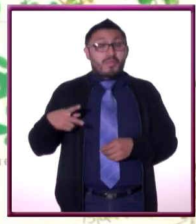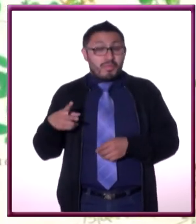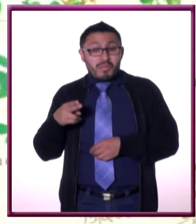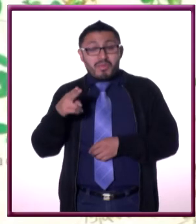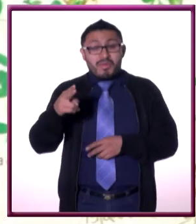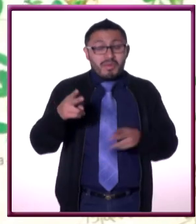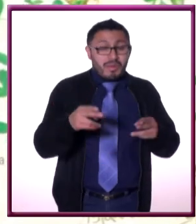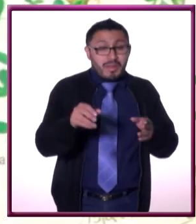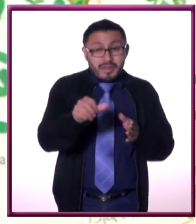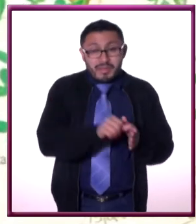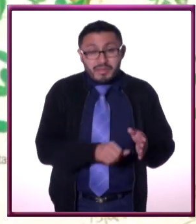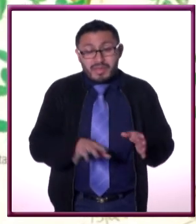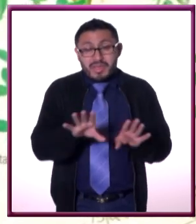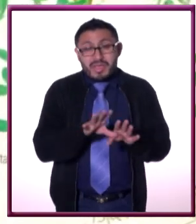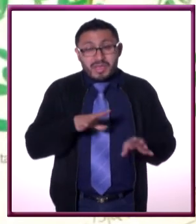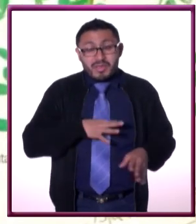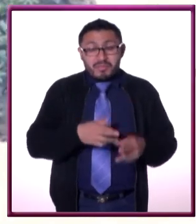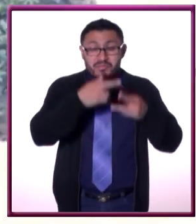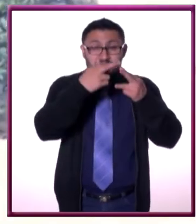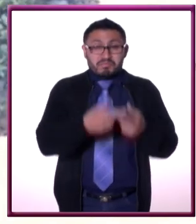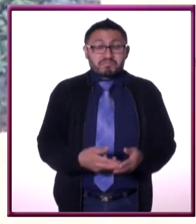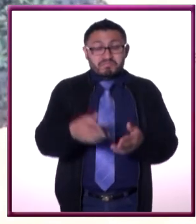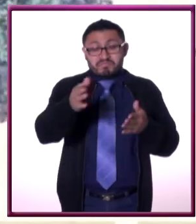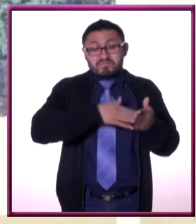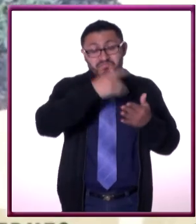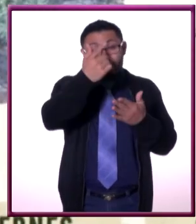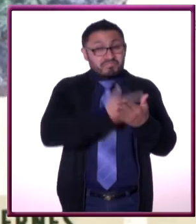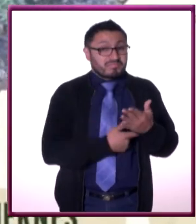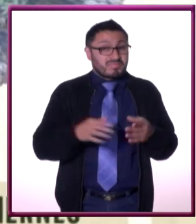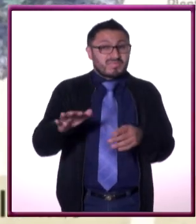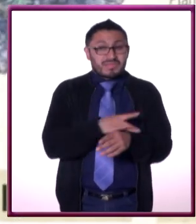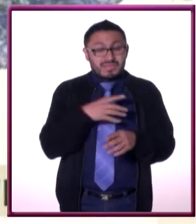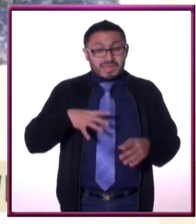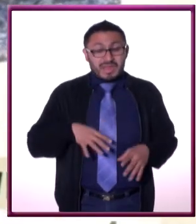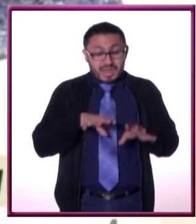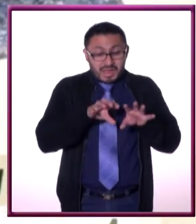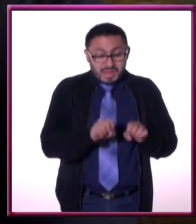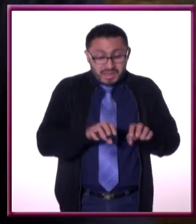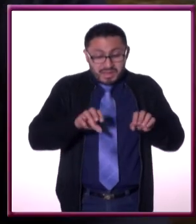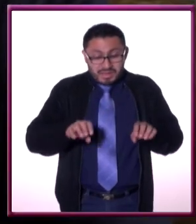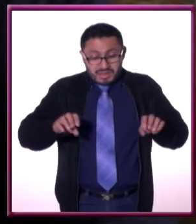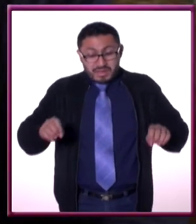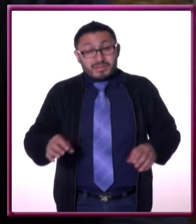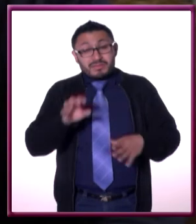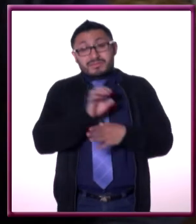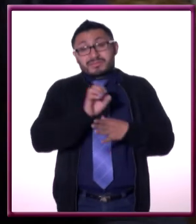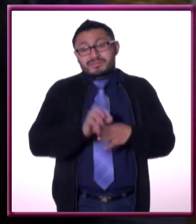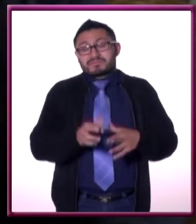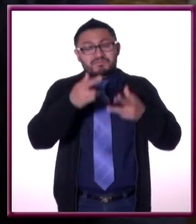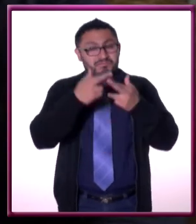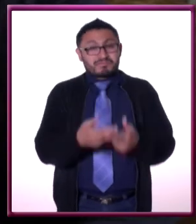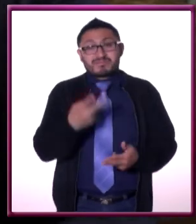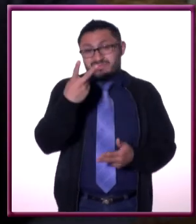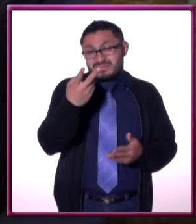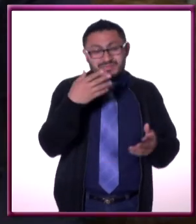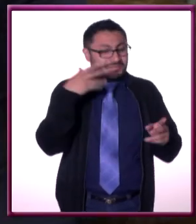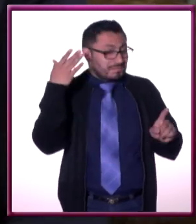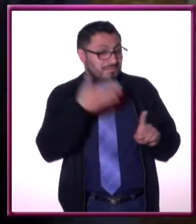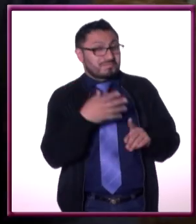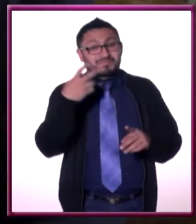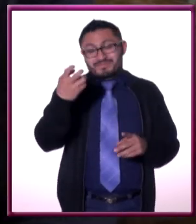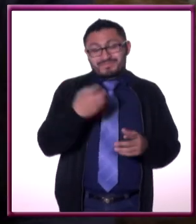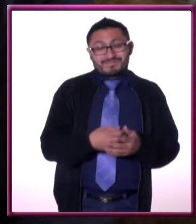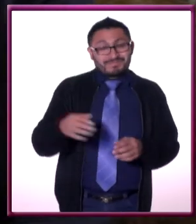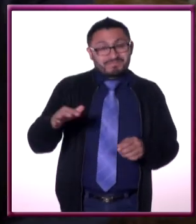los meses, digamos, y se le queda a uno el recetario. Porque Exactamente. ya engargolado. Ok. Entonces, pues tiene doble acción